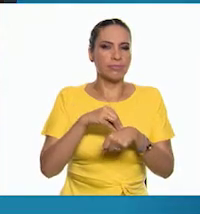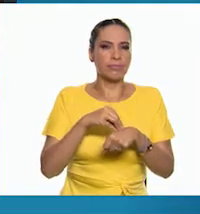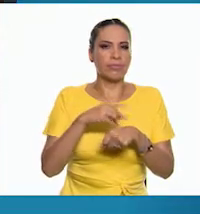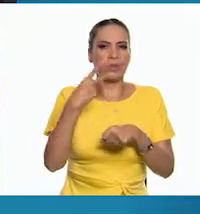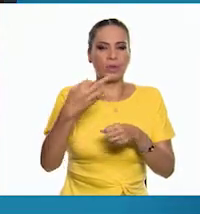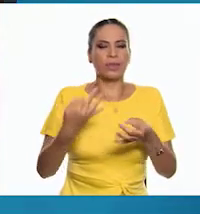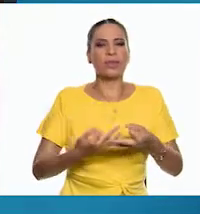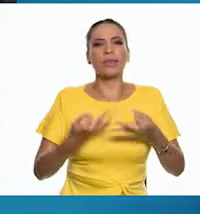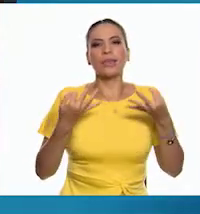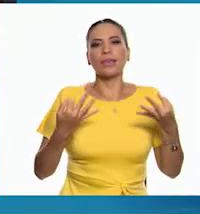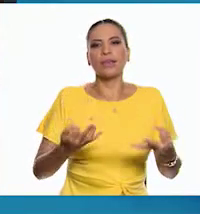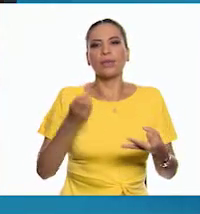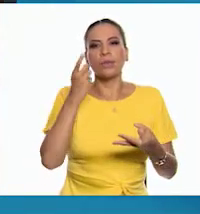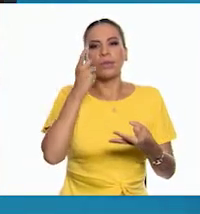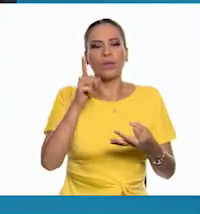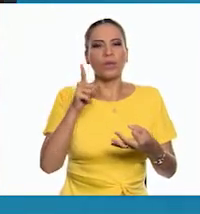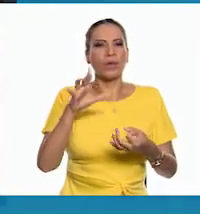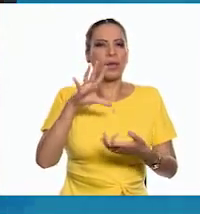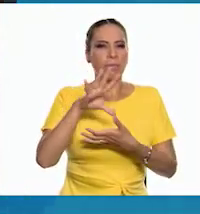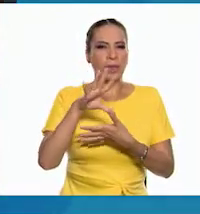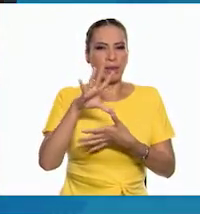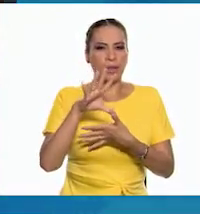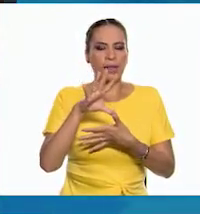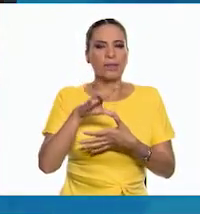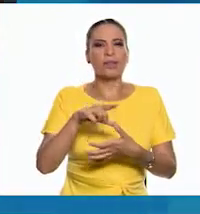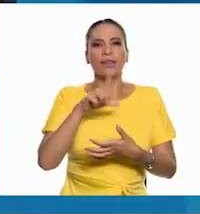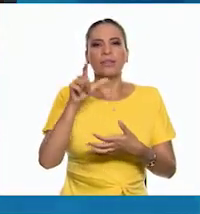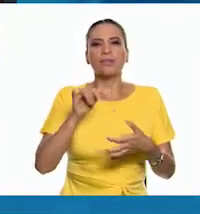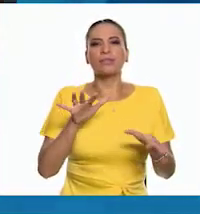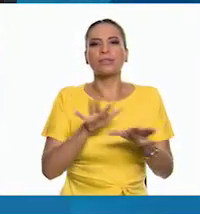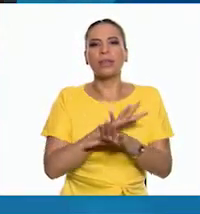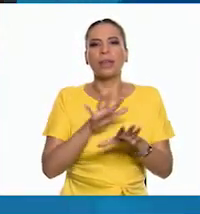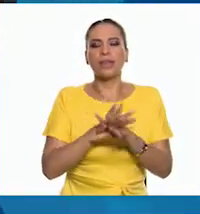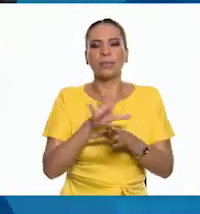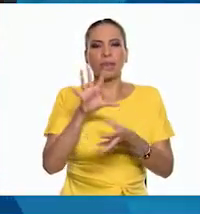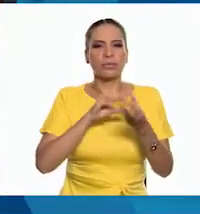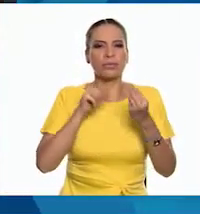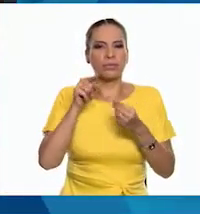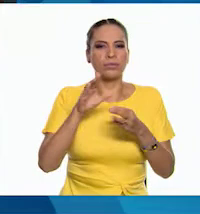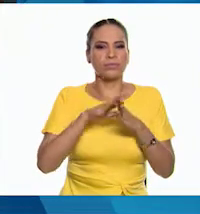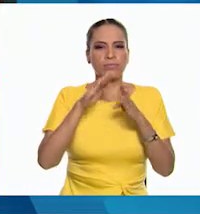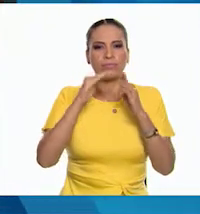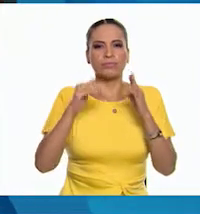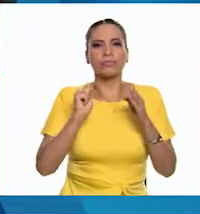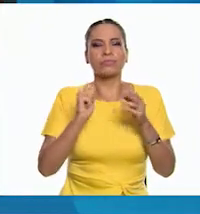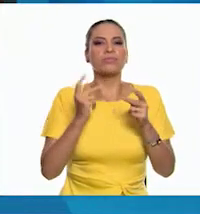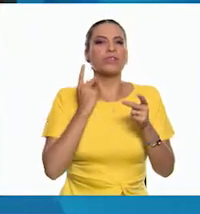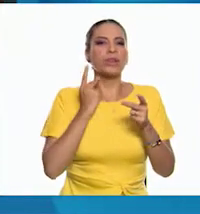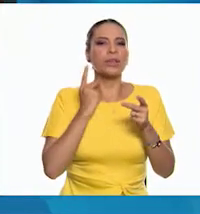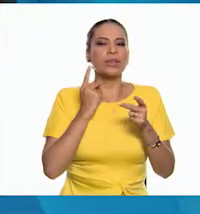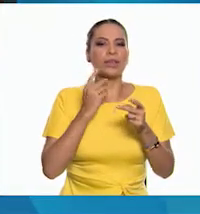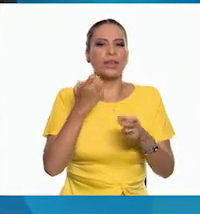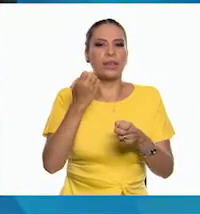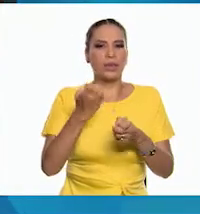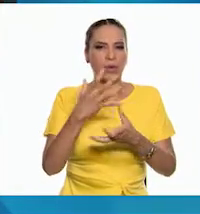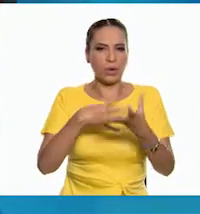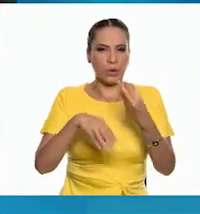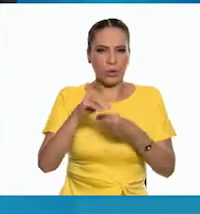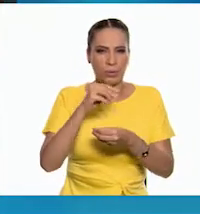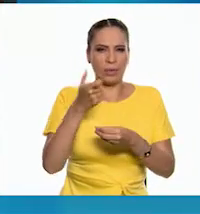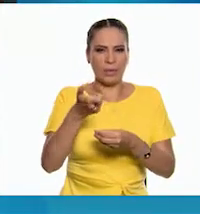sus territorios, de sus posiciones americanas y modifica la estructura política, económica y social de la Nueva